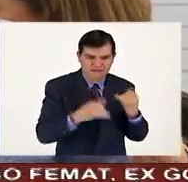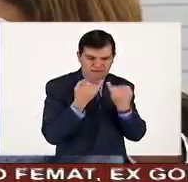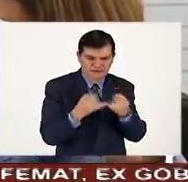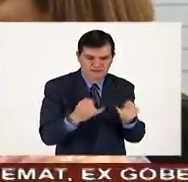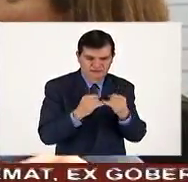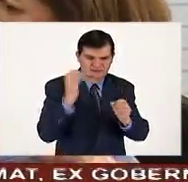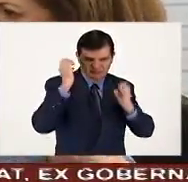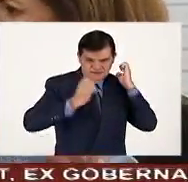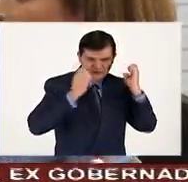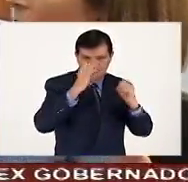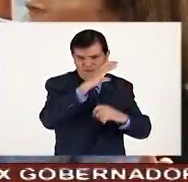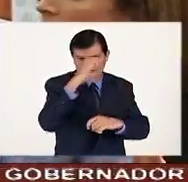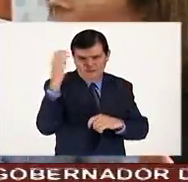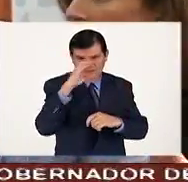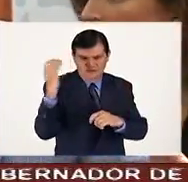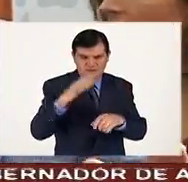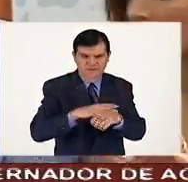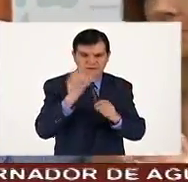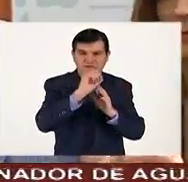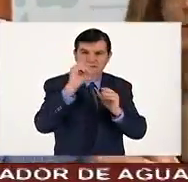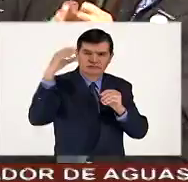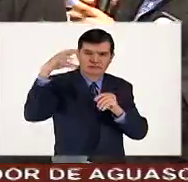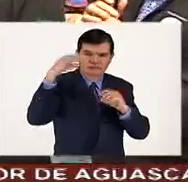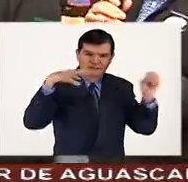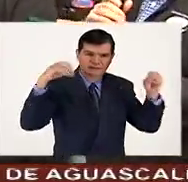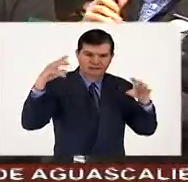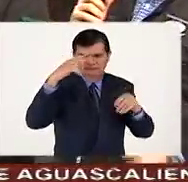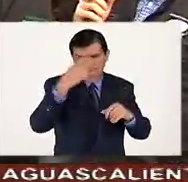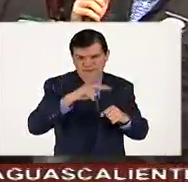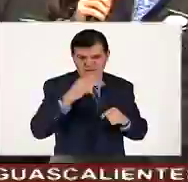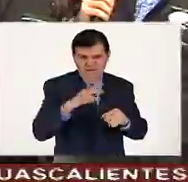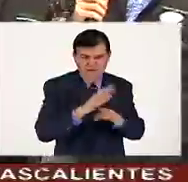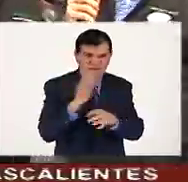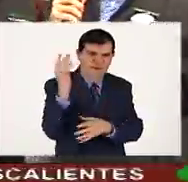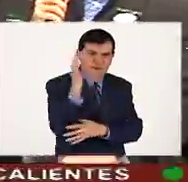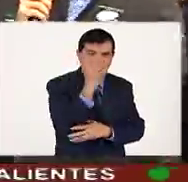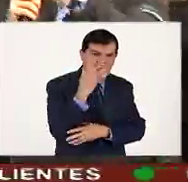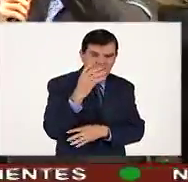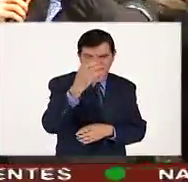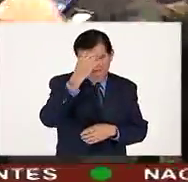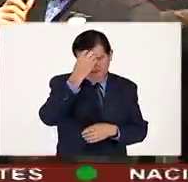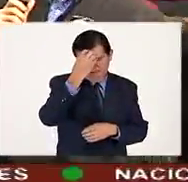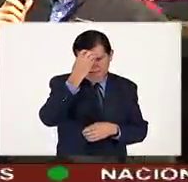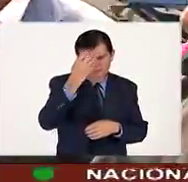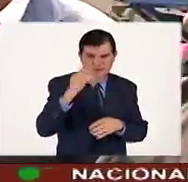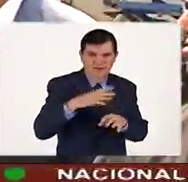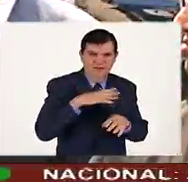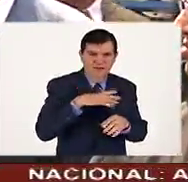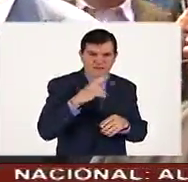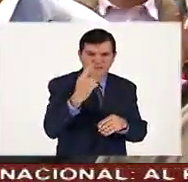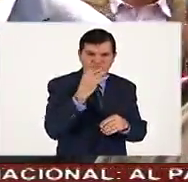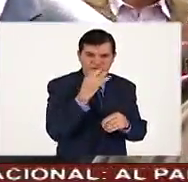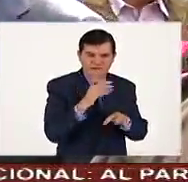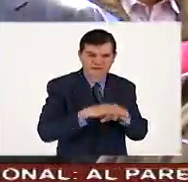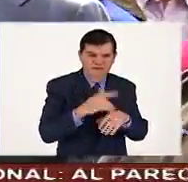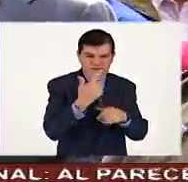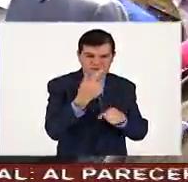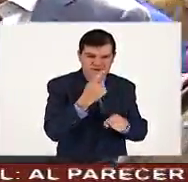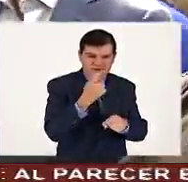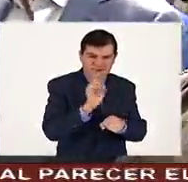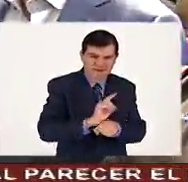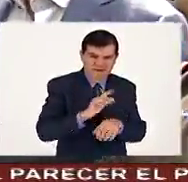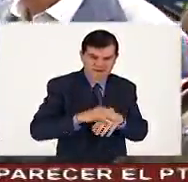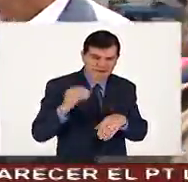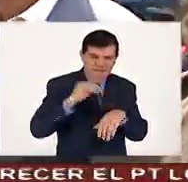de la exposición fotográfica Sistema Satelital Mexicano en el bosque de Chapultepec, señaló que cada segundo de los 7 días de la semana